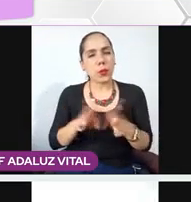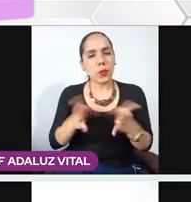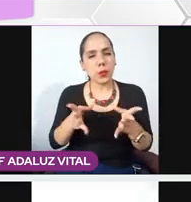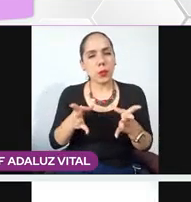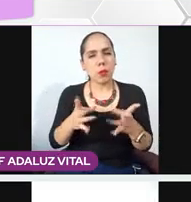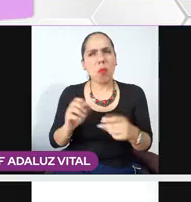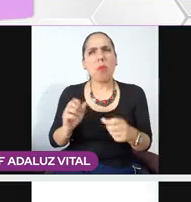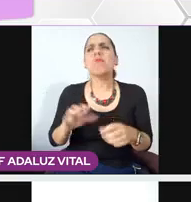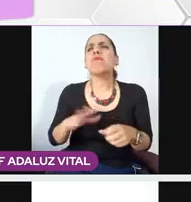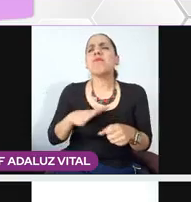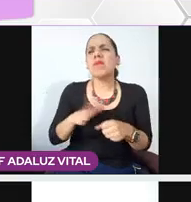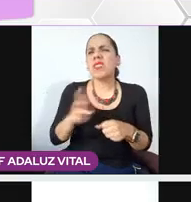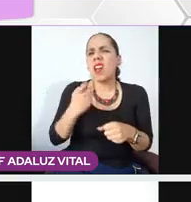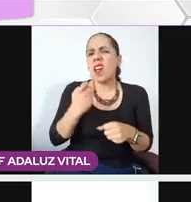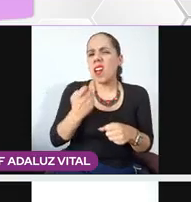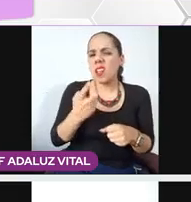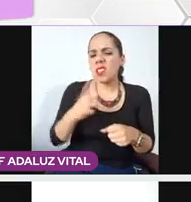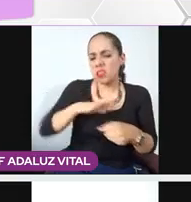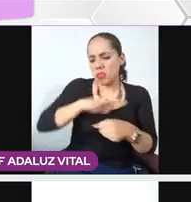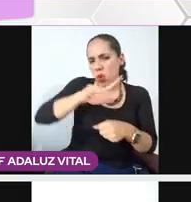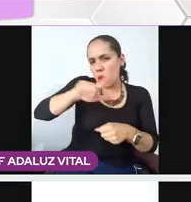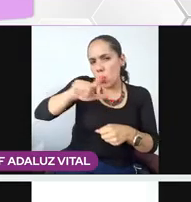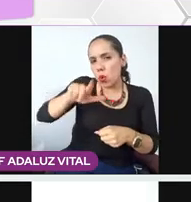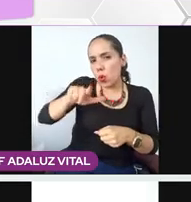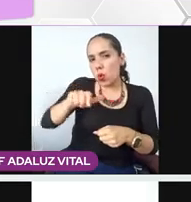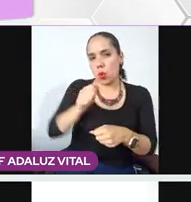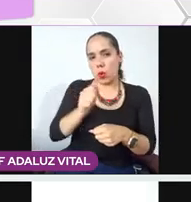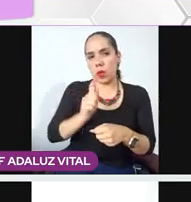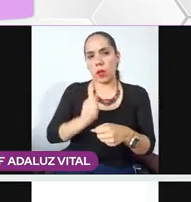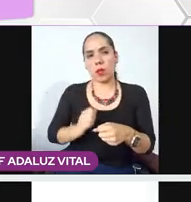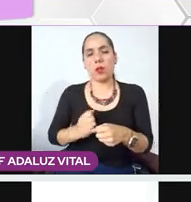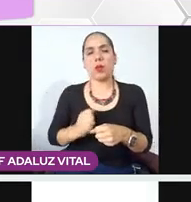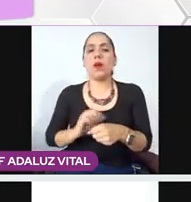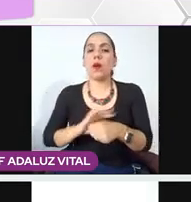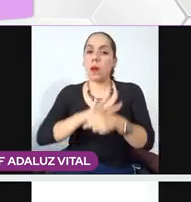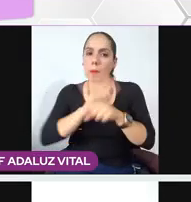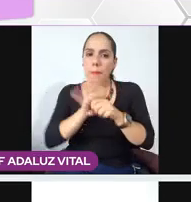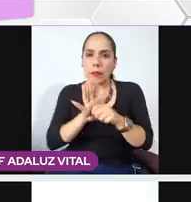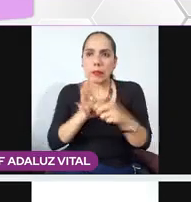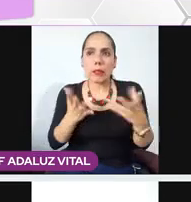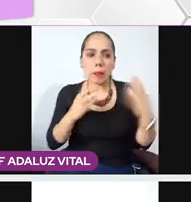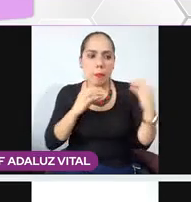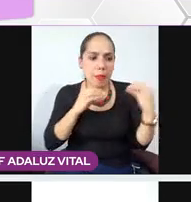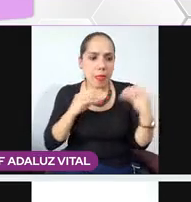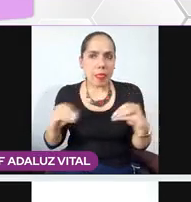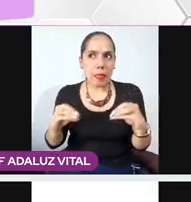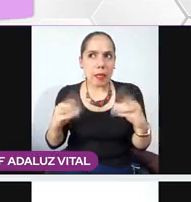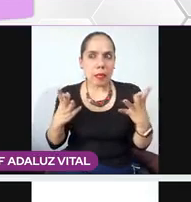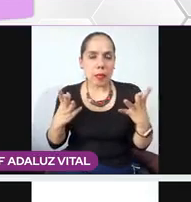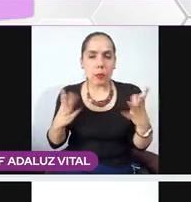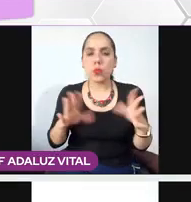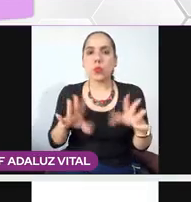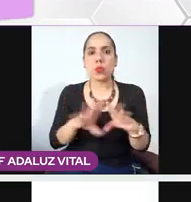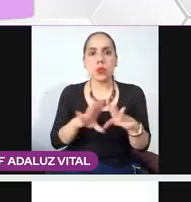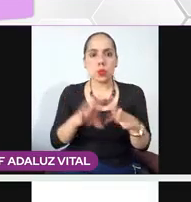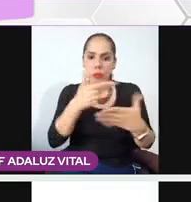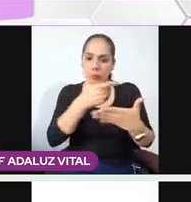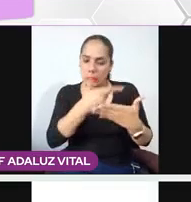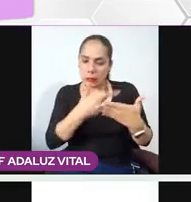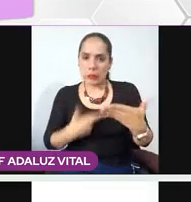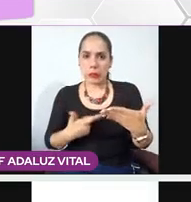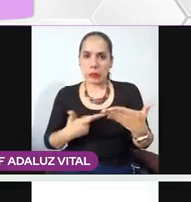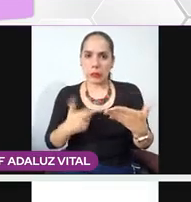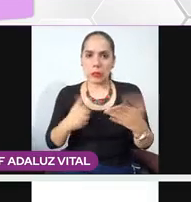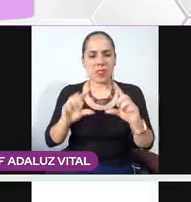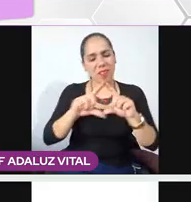situación de pandemia, ¿no? Entonces, creo que esta estigmatización que se ha hecho, pues la